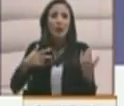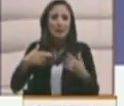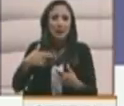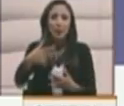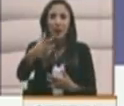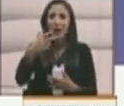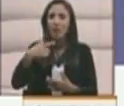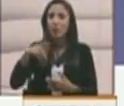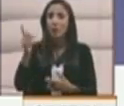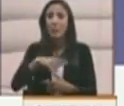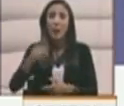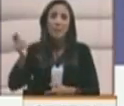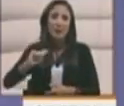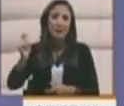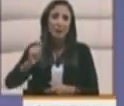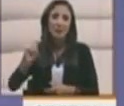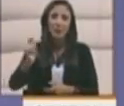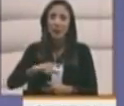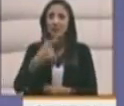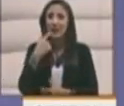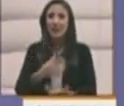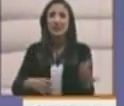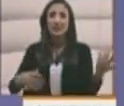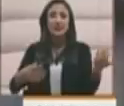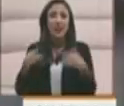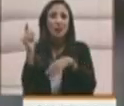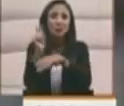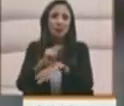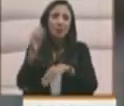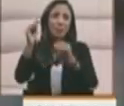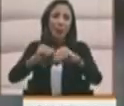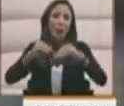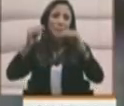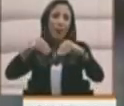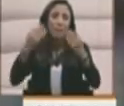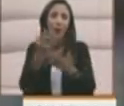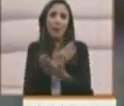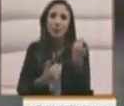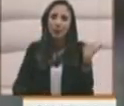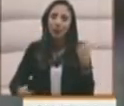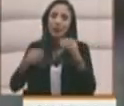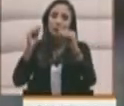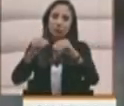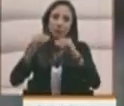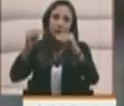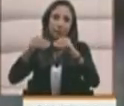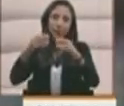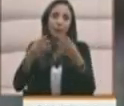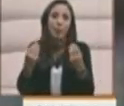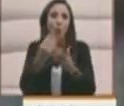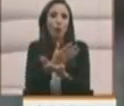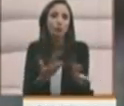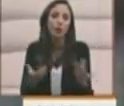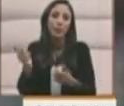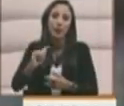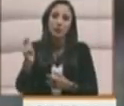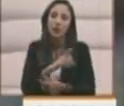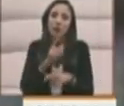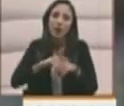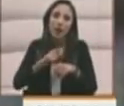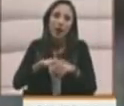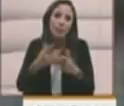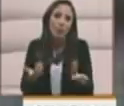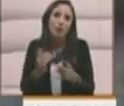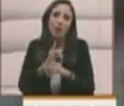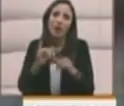porque la lucha campesina no es desde ayer, es desde hace muchos años. Para nosotros tiene mucha importancia, ya que